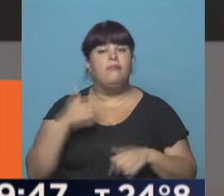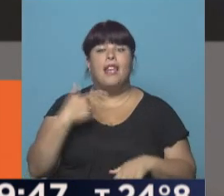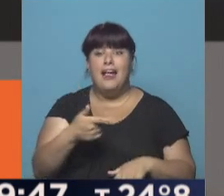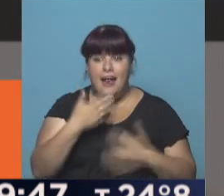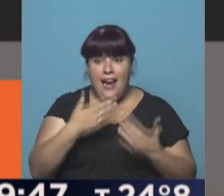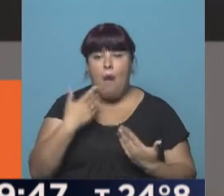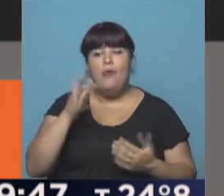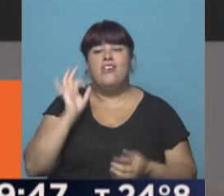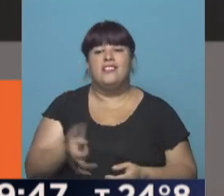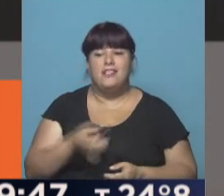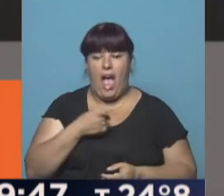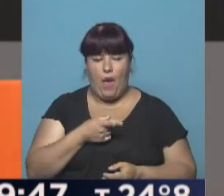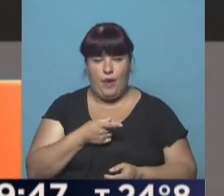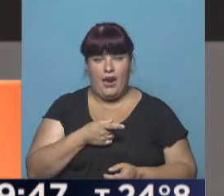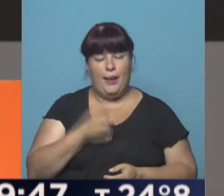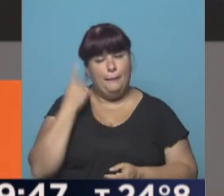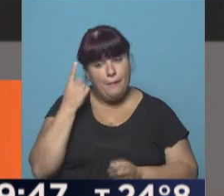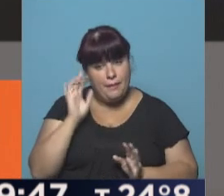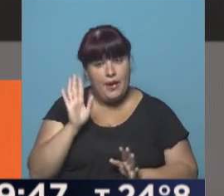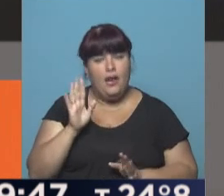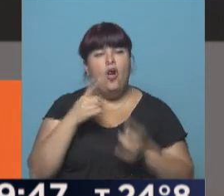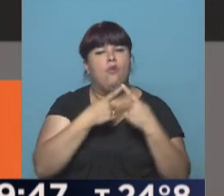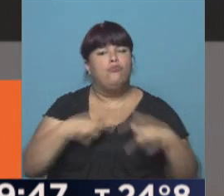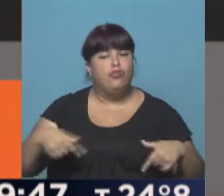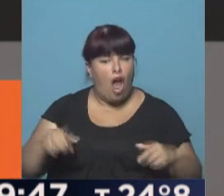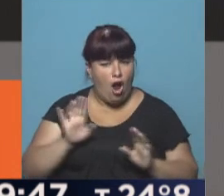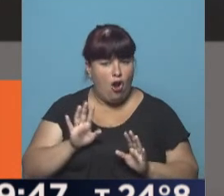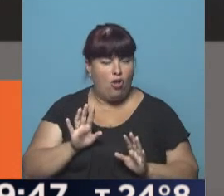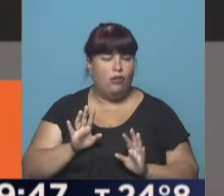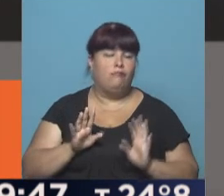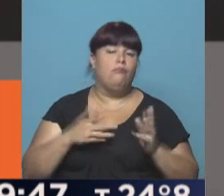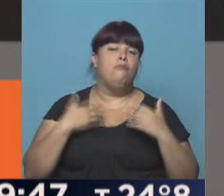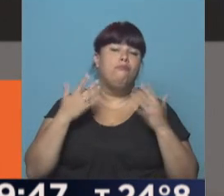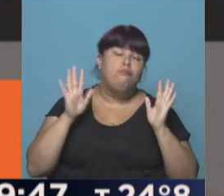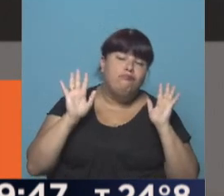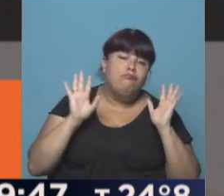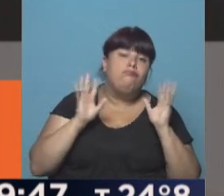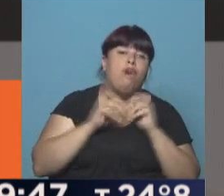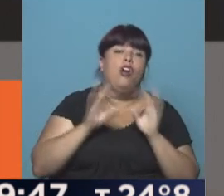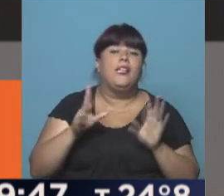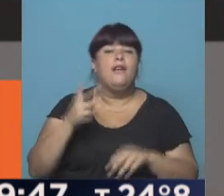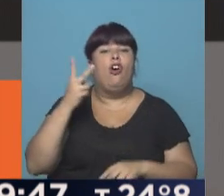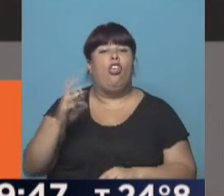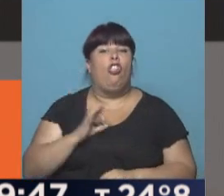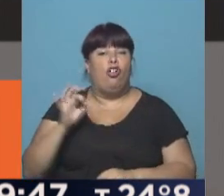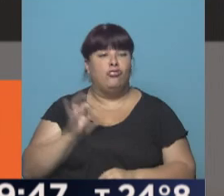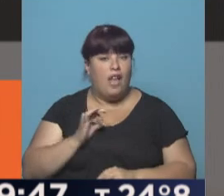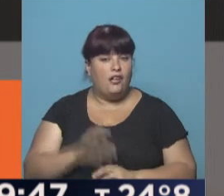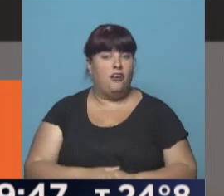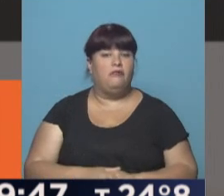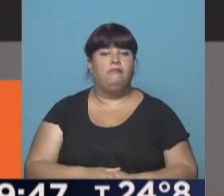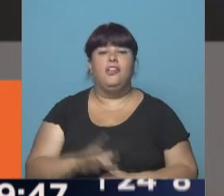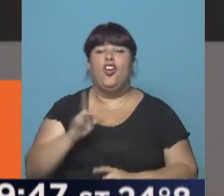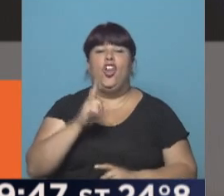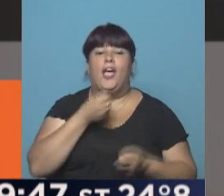va a permitir conocer en principio muchas cosas que por algún motivo durante dos años no se